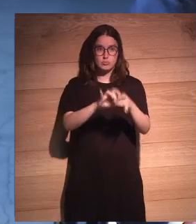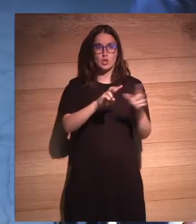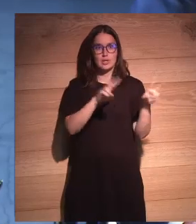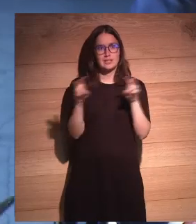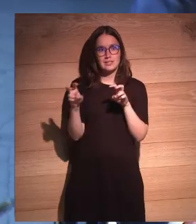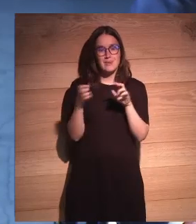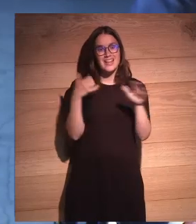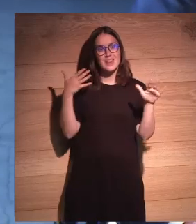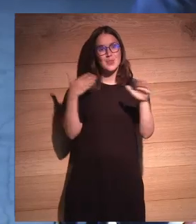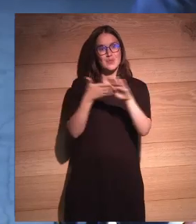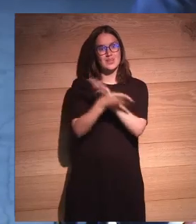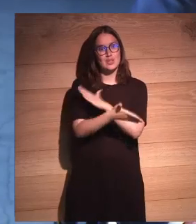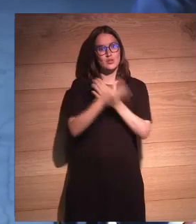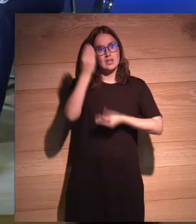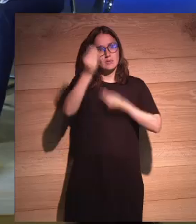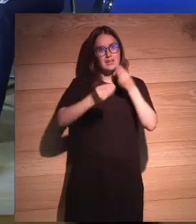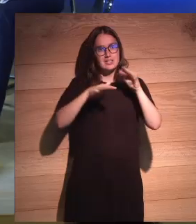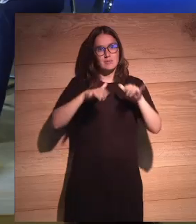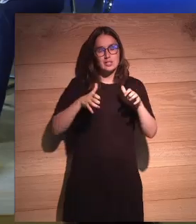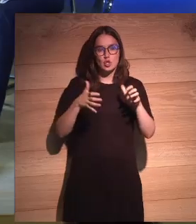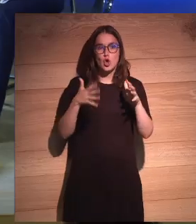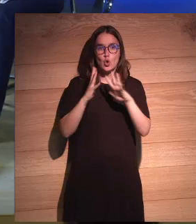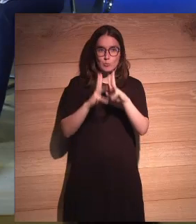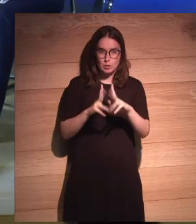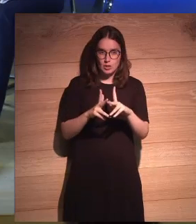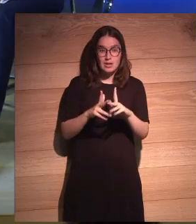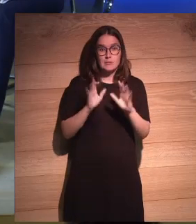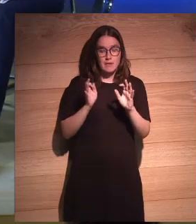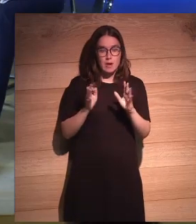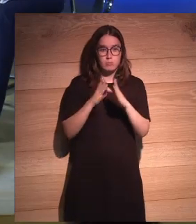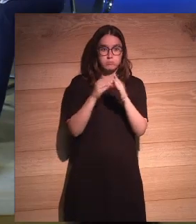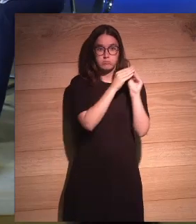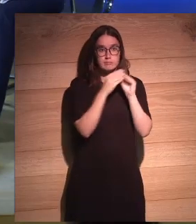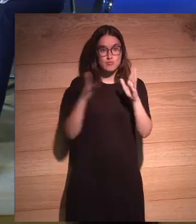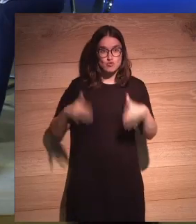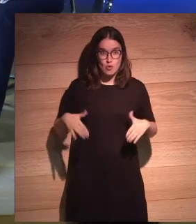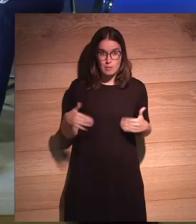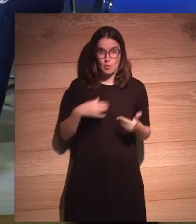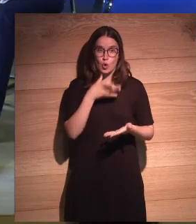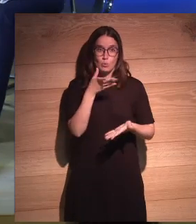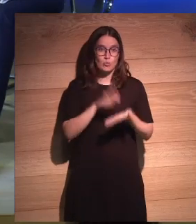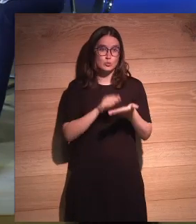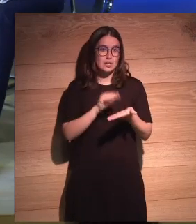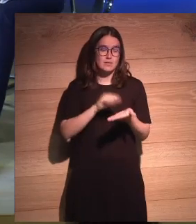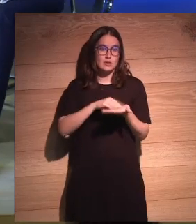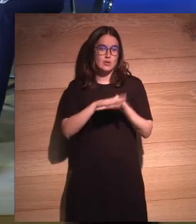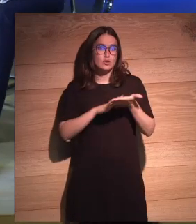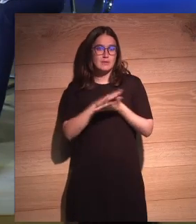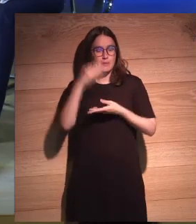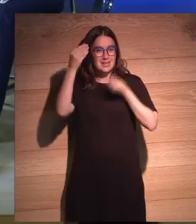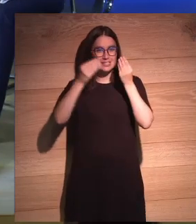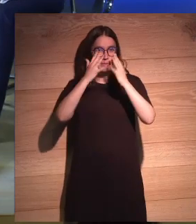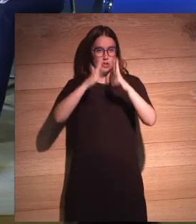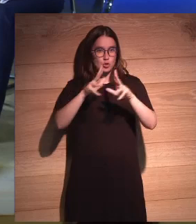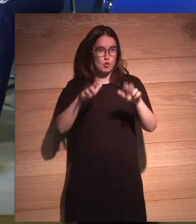tema de la definición de pensamiento computacional. Es cierto, no hay consenso, pero porque muchas veces cuando se habla de pensamiento